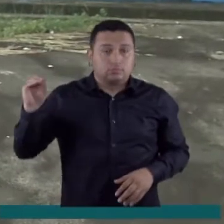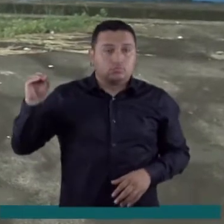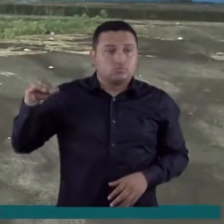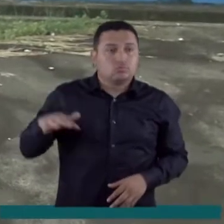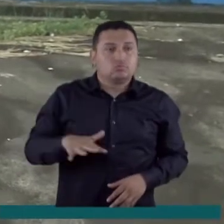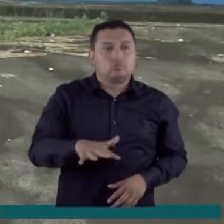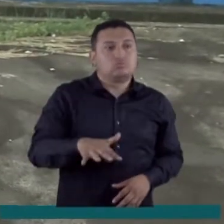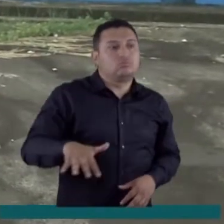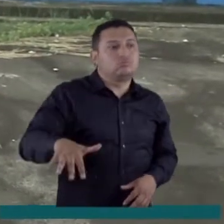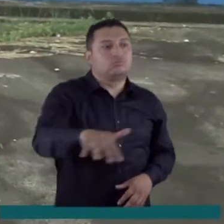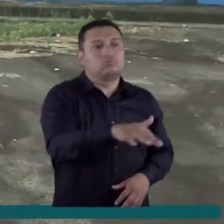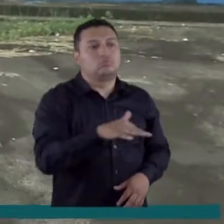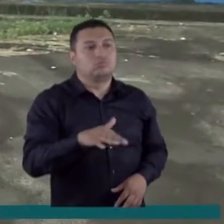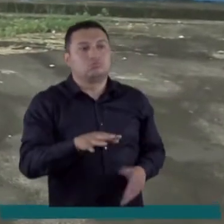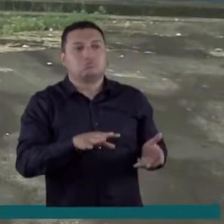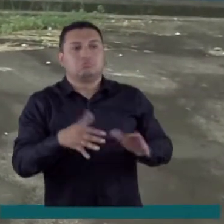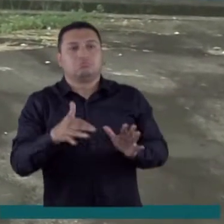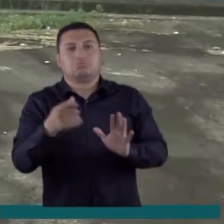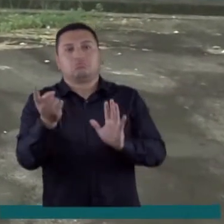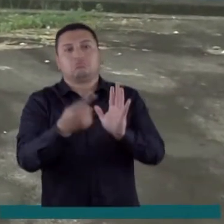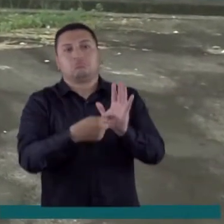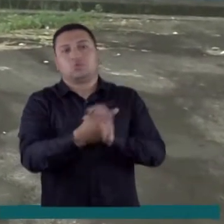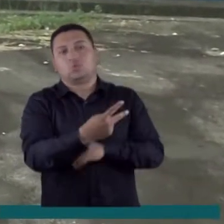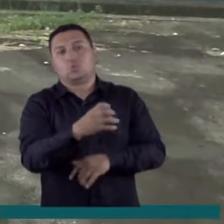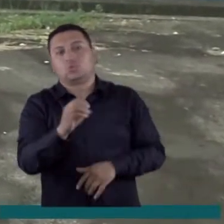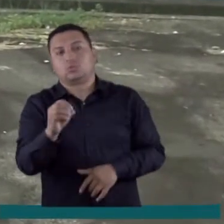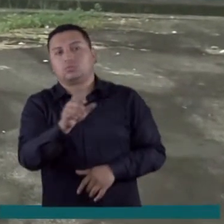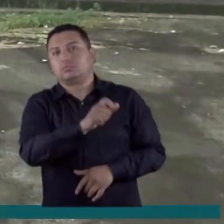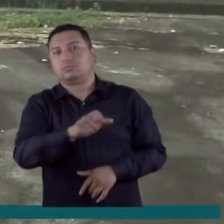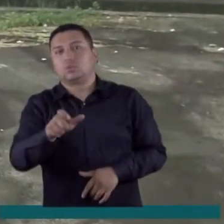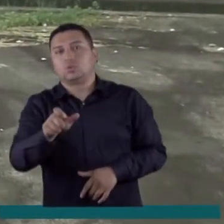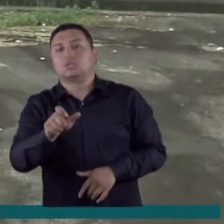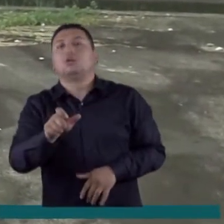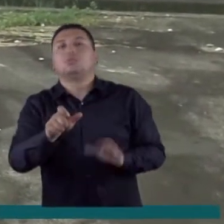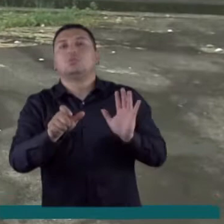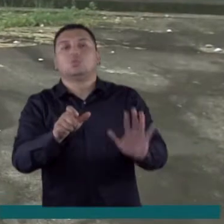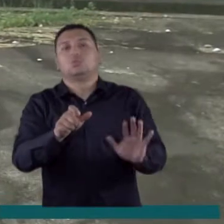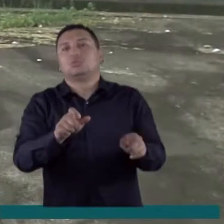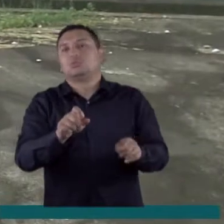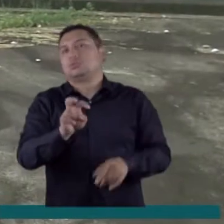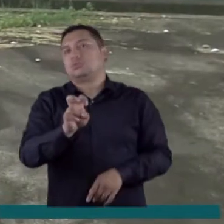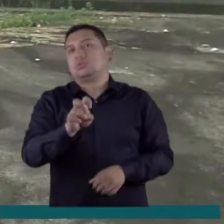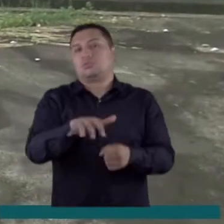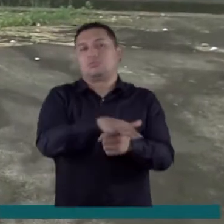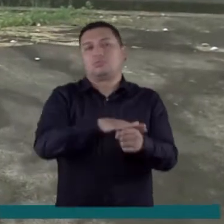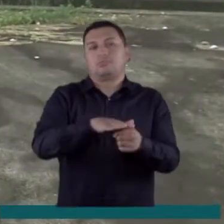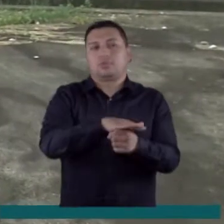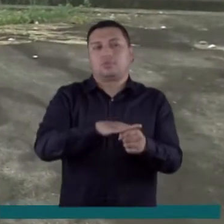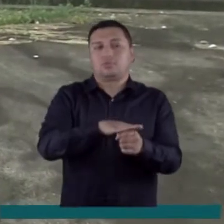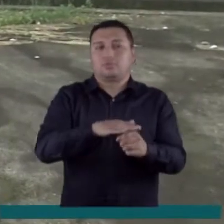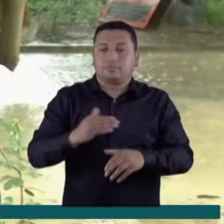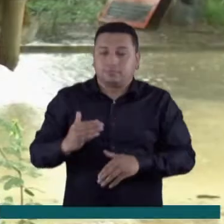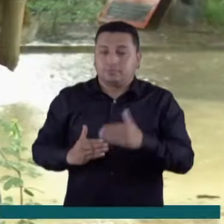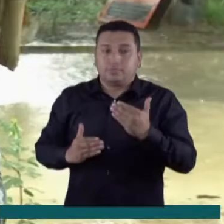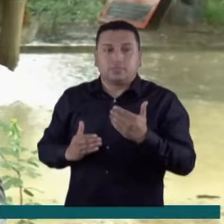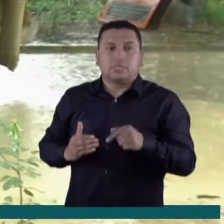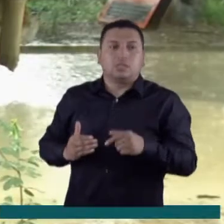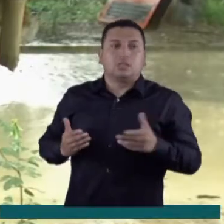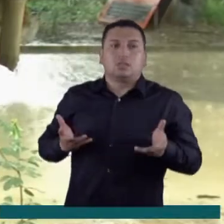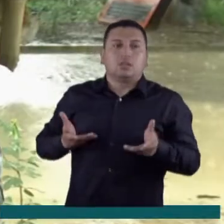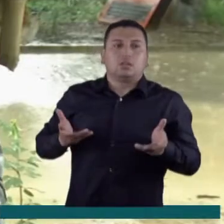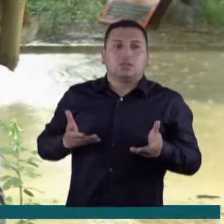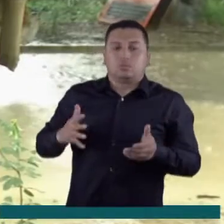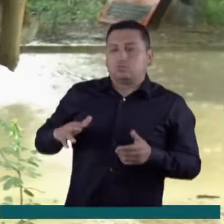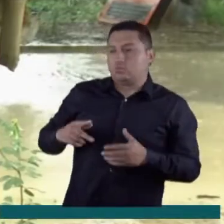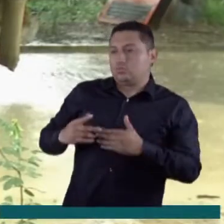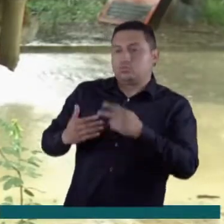motivo, solamente pueden suplirle este servicio básico a unas 1.200 personas de 7 barrios. La fase